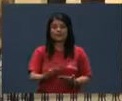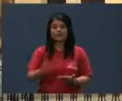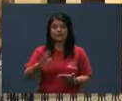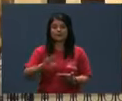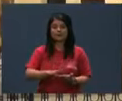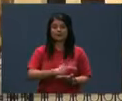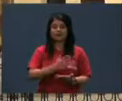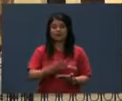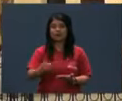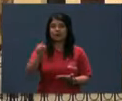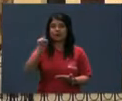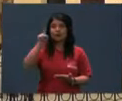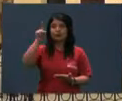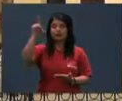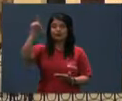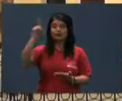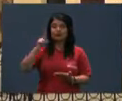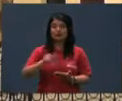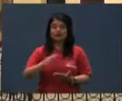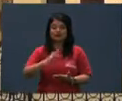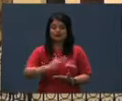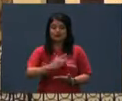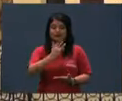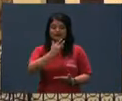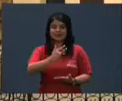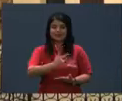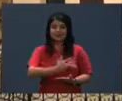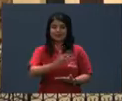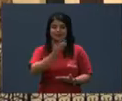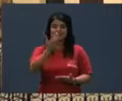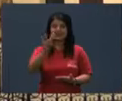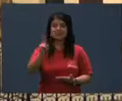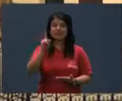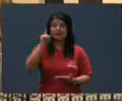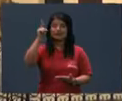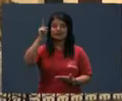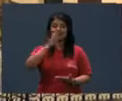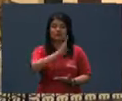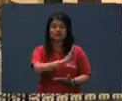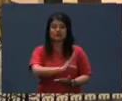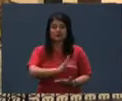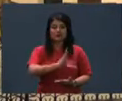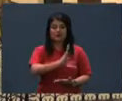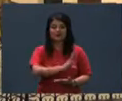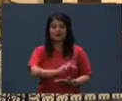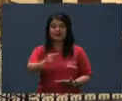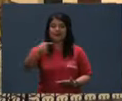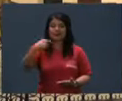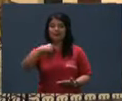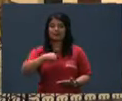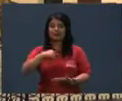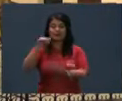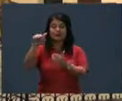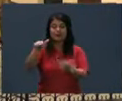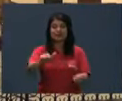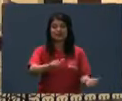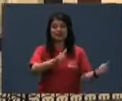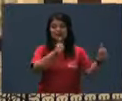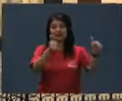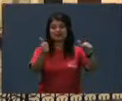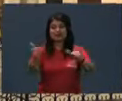bondad. Tú me haces sentir tu gran bondad, yo cantaré